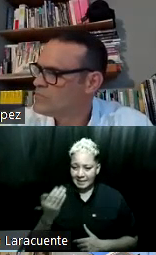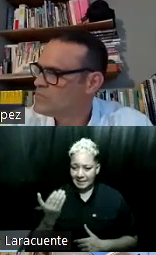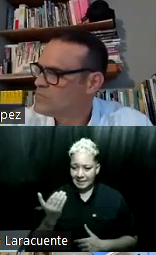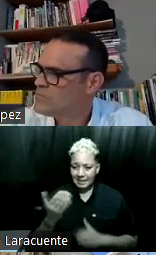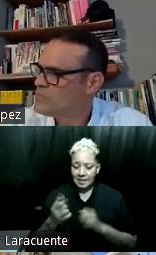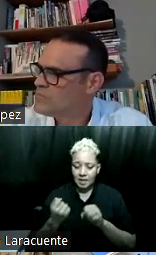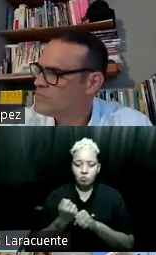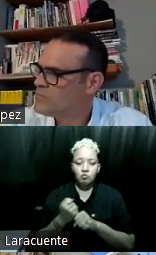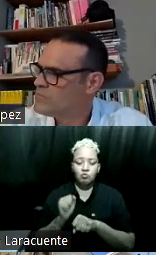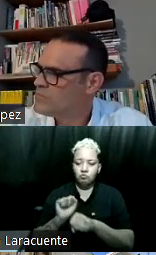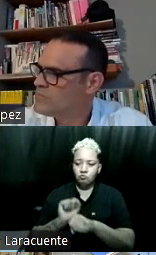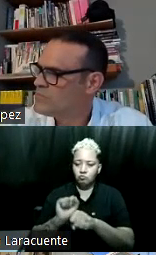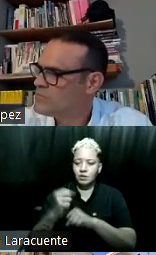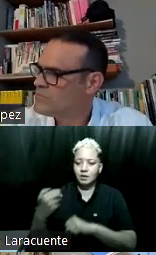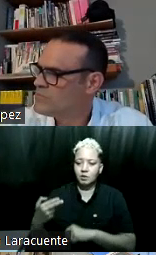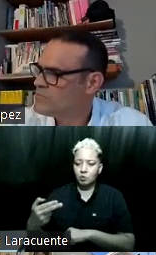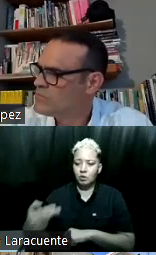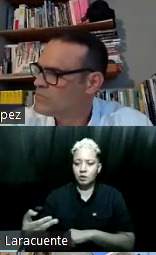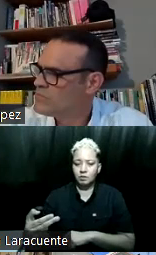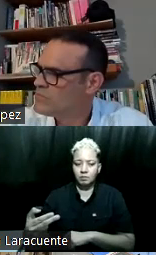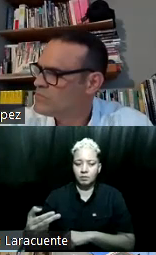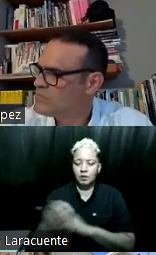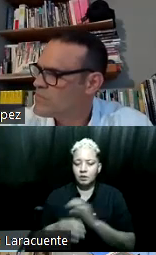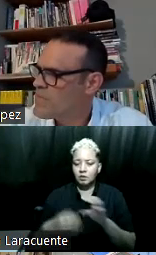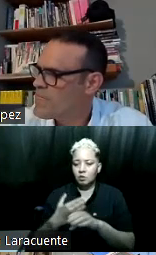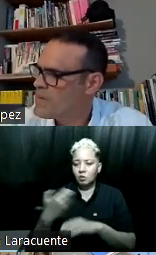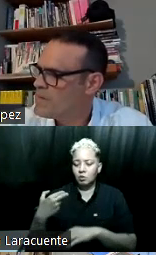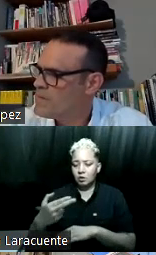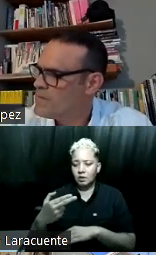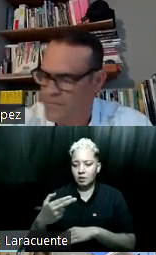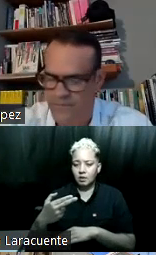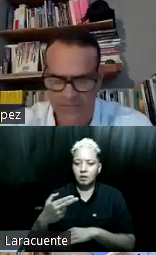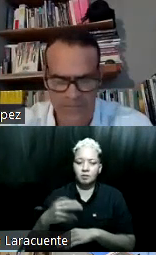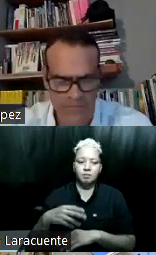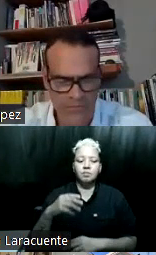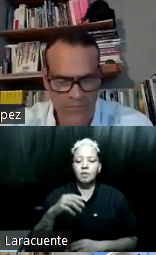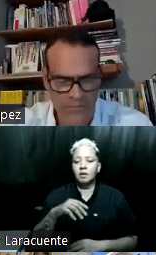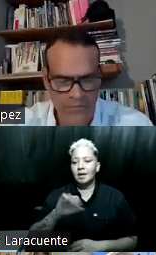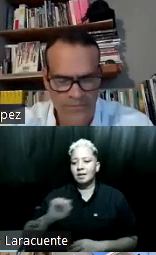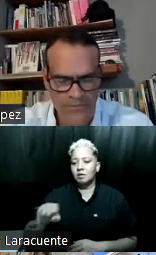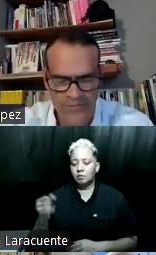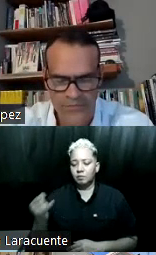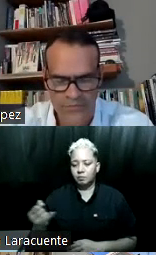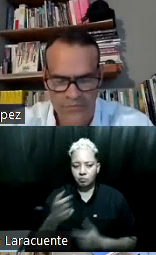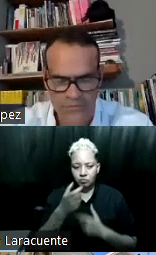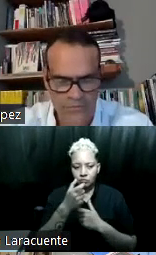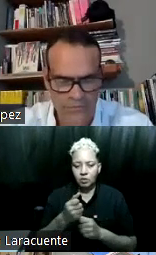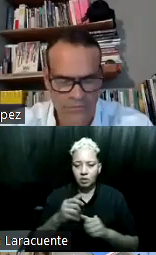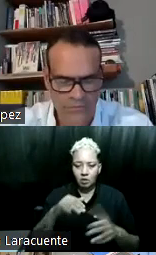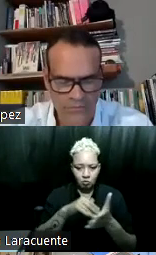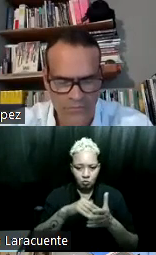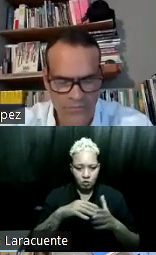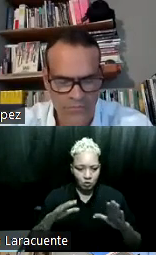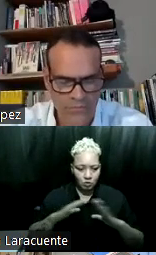se ha desempeñado como historiador del Sitio Histórico Nacional de San Juan. Sus áreas de interés son el estudio del deporte, de la